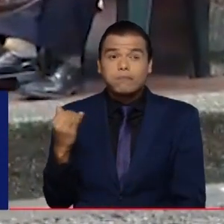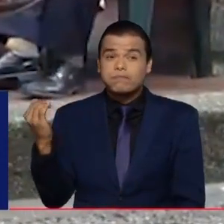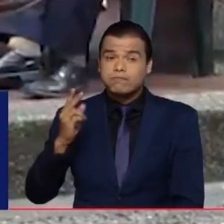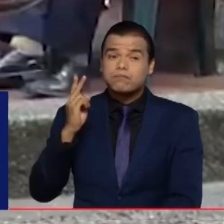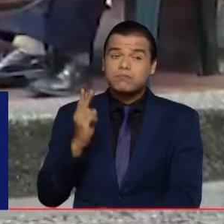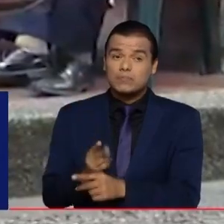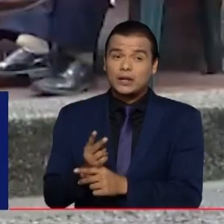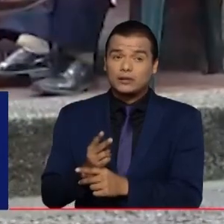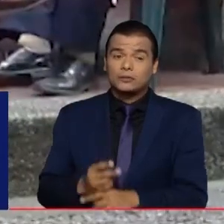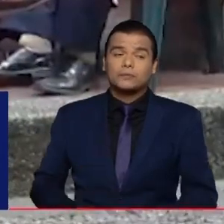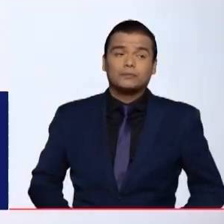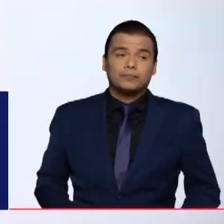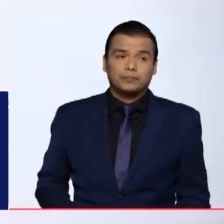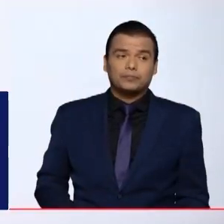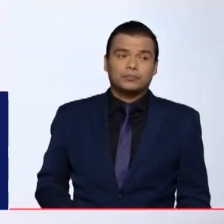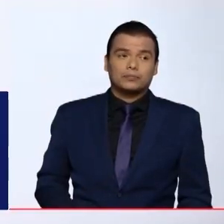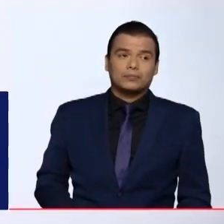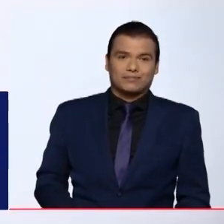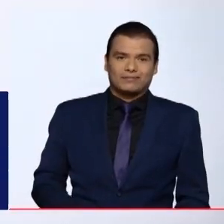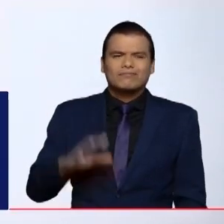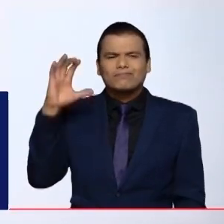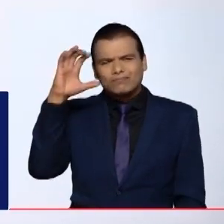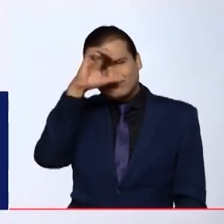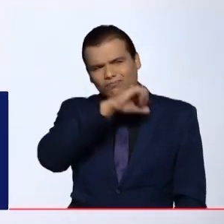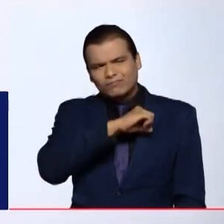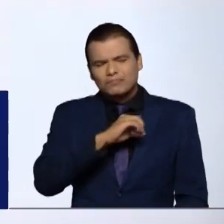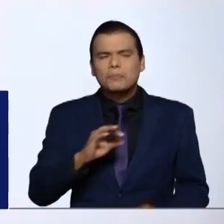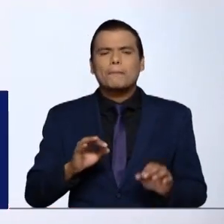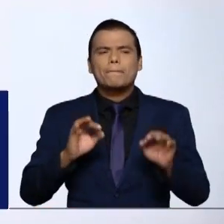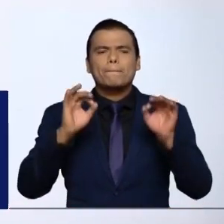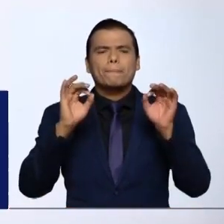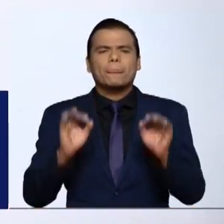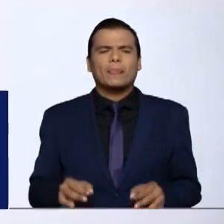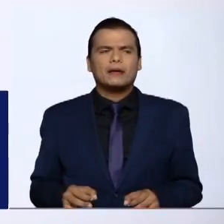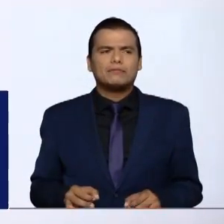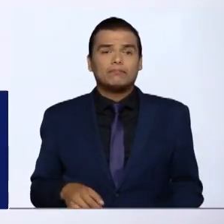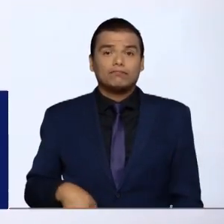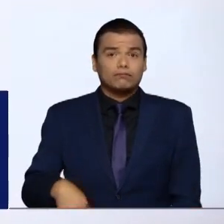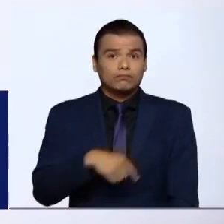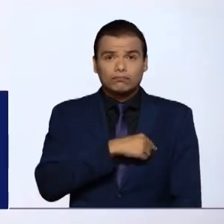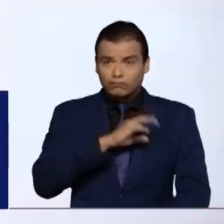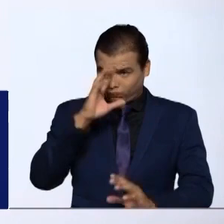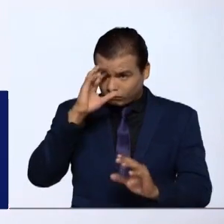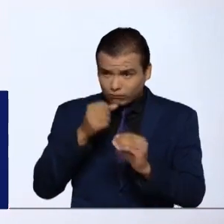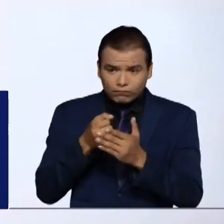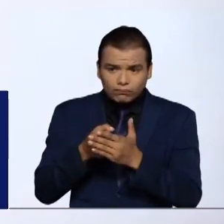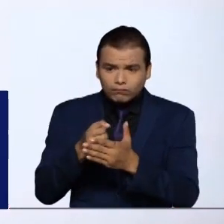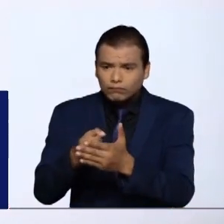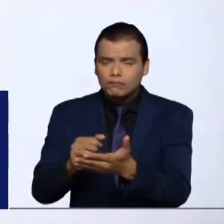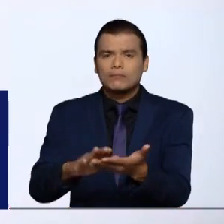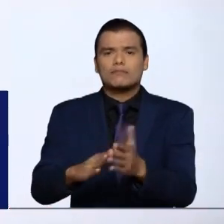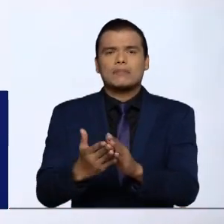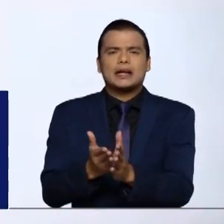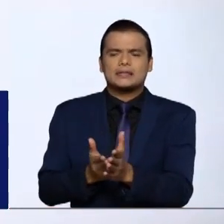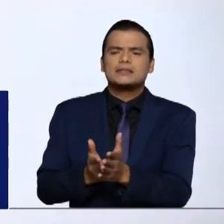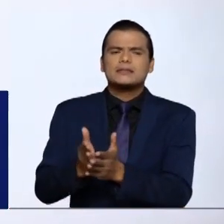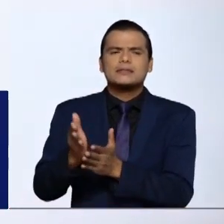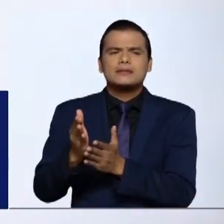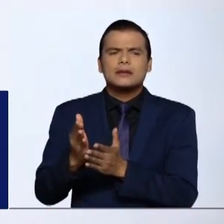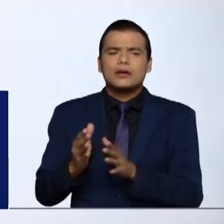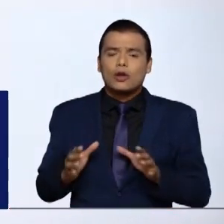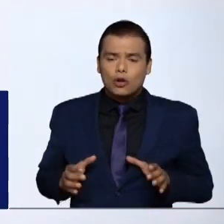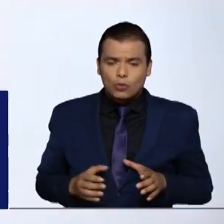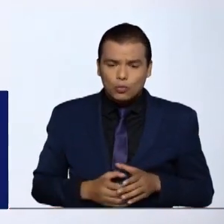más tranquilidad a las calles. Este compromiso se mantiene vigente por parte de estos